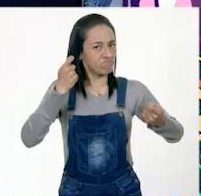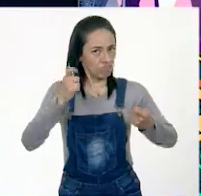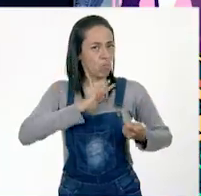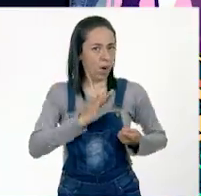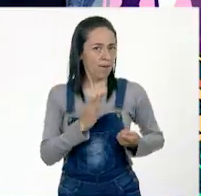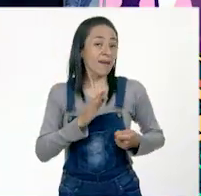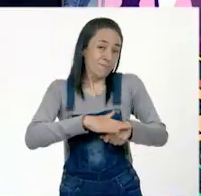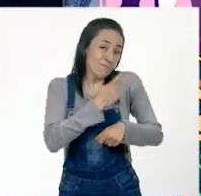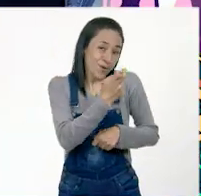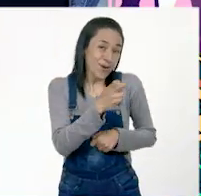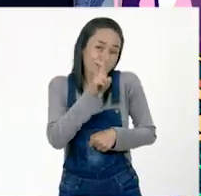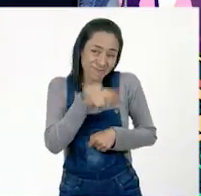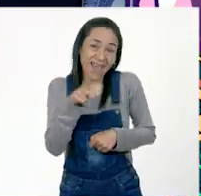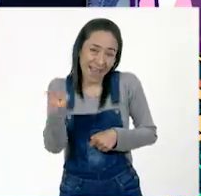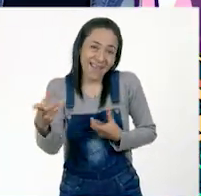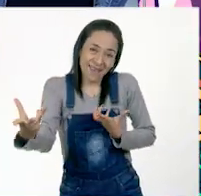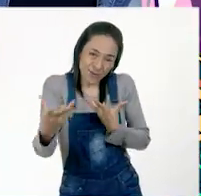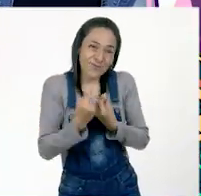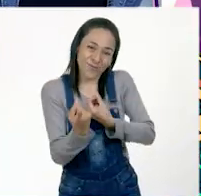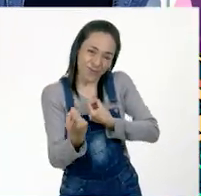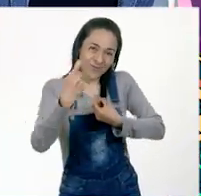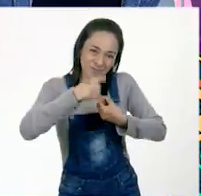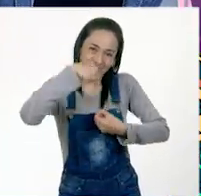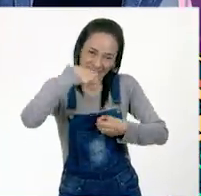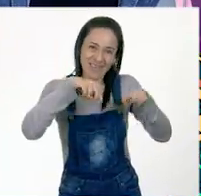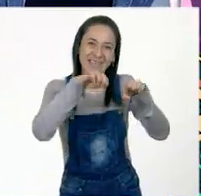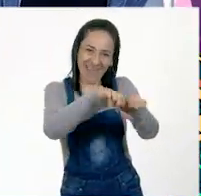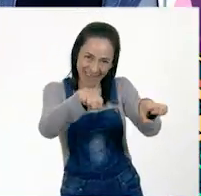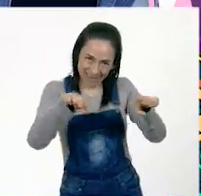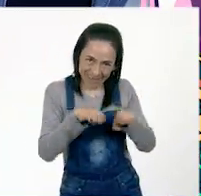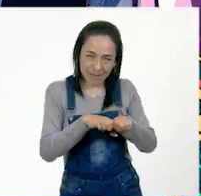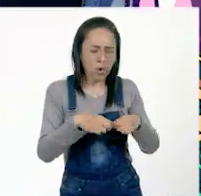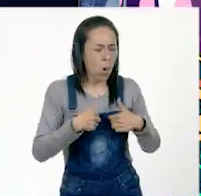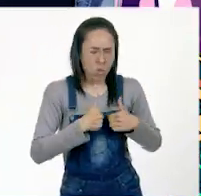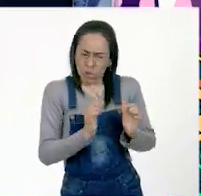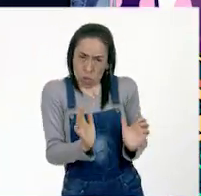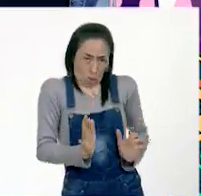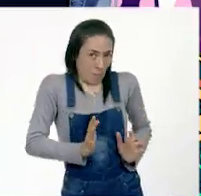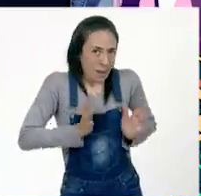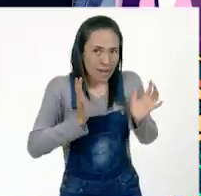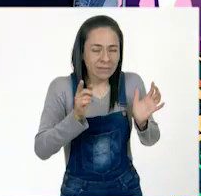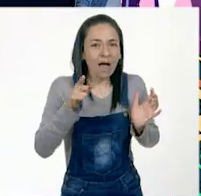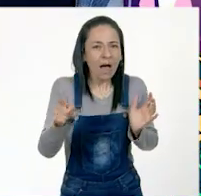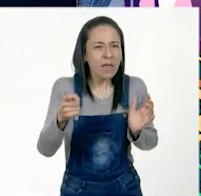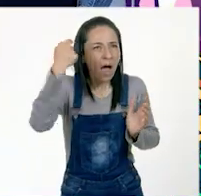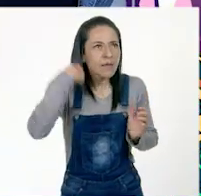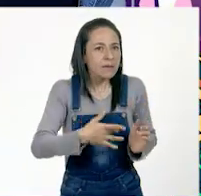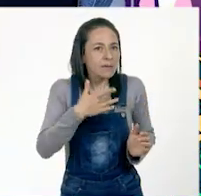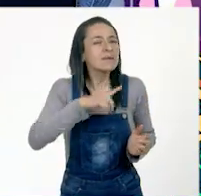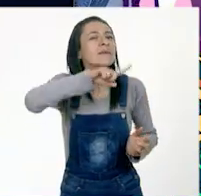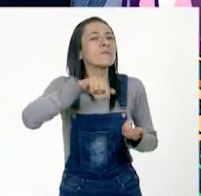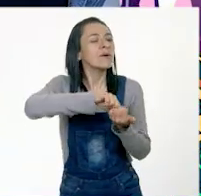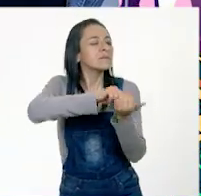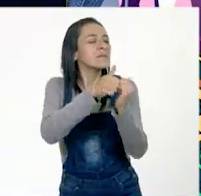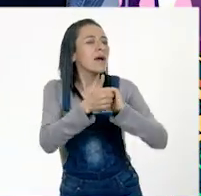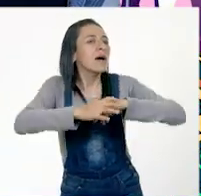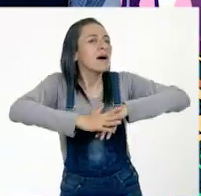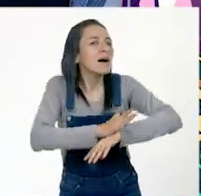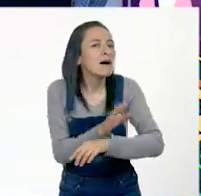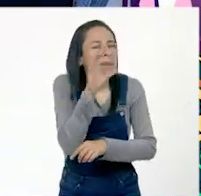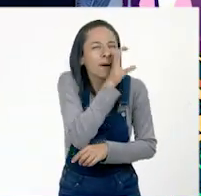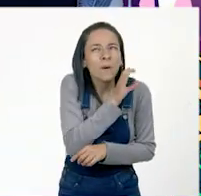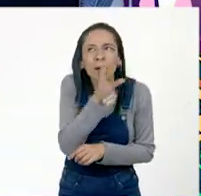tripulación. Logra convertir la sorpresa en curiosidad y, ¿sabes? Siempre eso nos ayuda a buscar